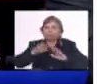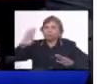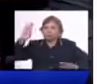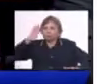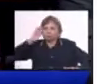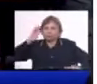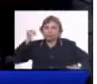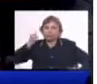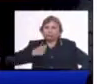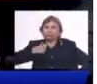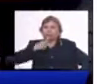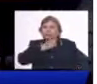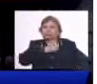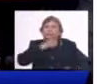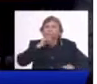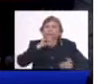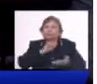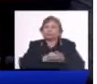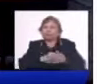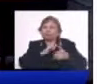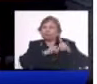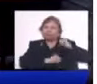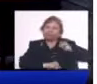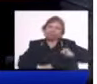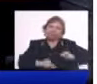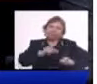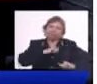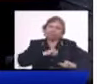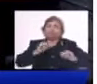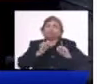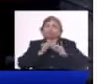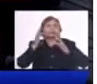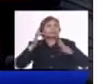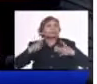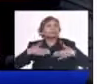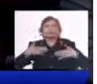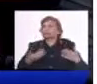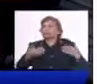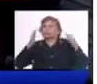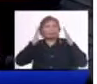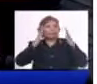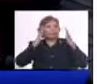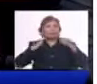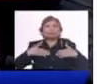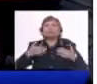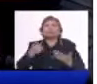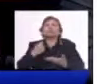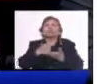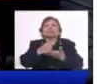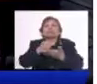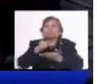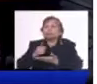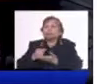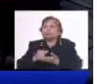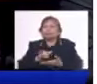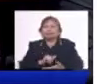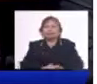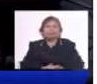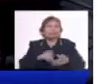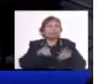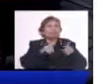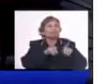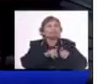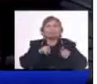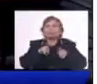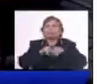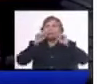policías están sufriendo día a día el hecho de no poder atenderlos o no poder socorrerlos. Y también de